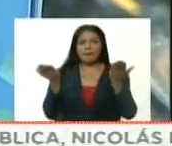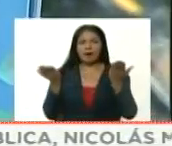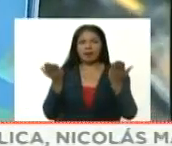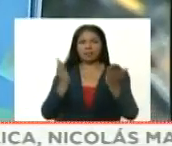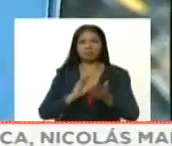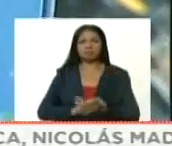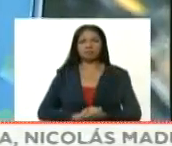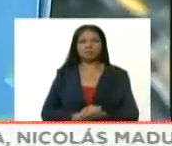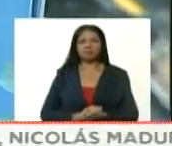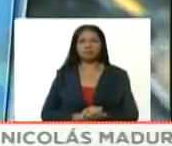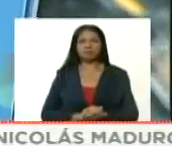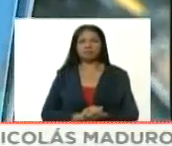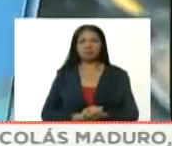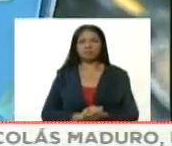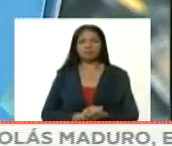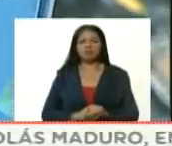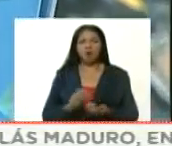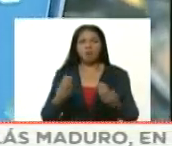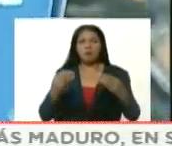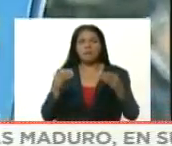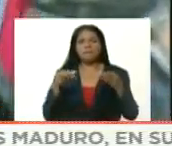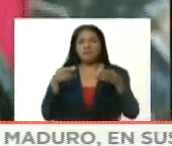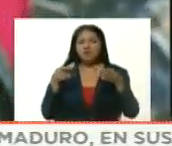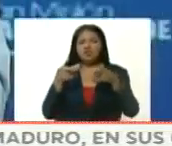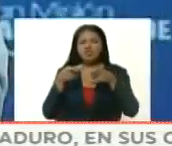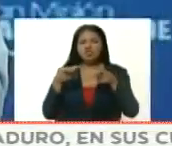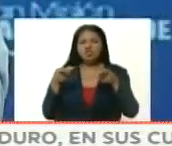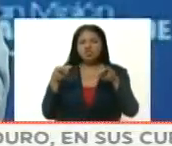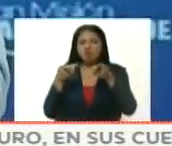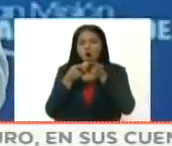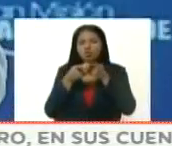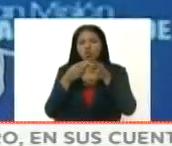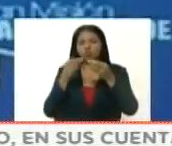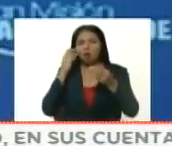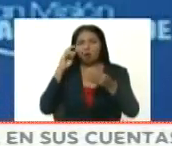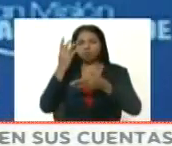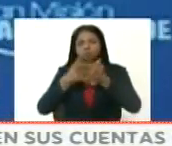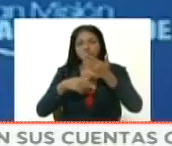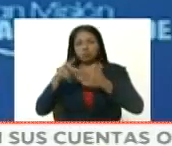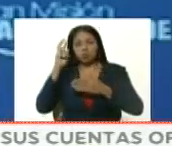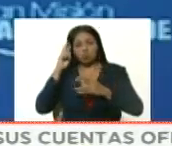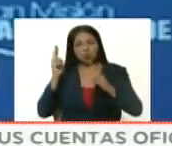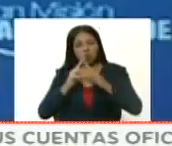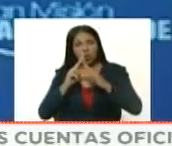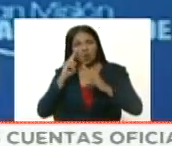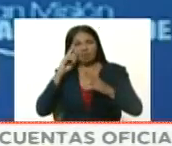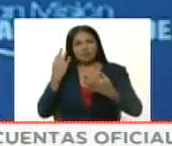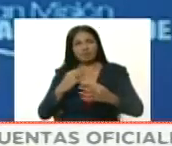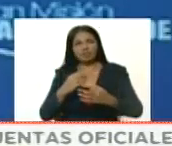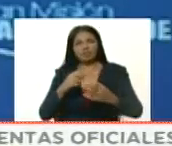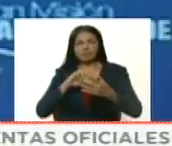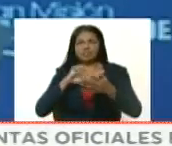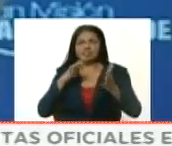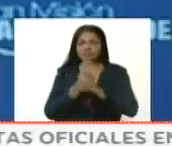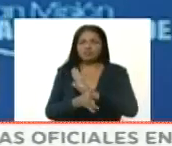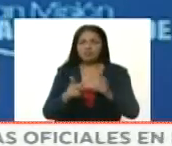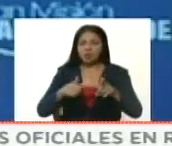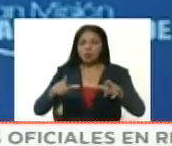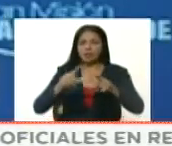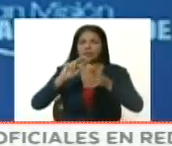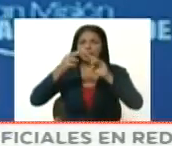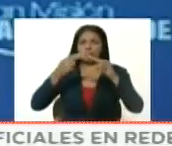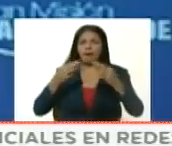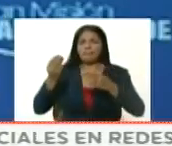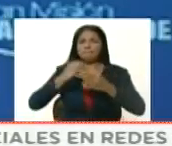como pequeño documental, para que el país entero conozca qué son los cuadrantes de paz. Mientras